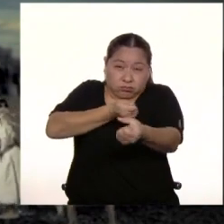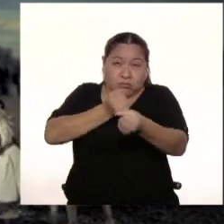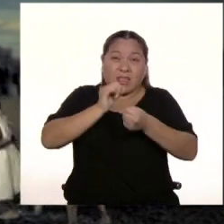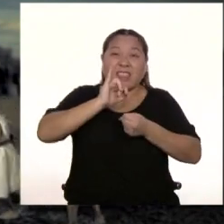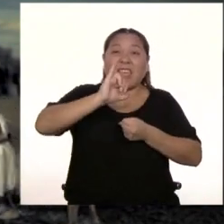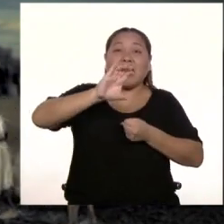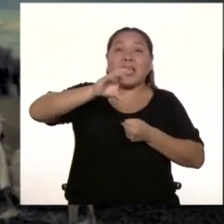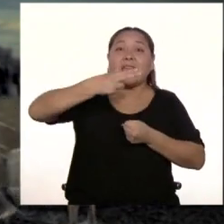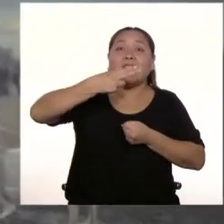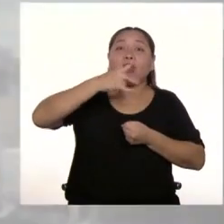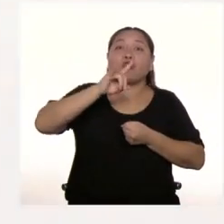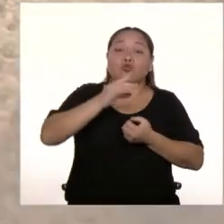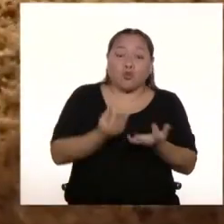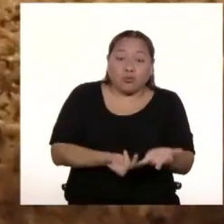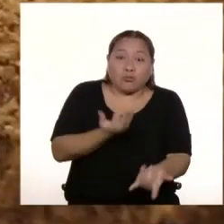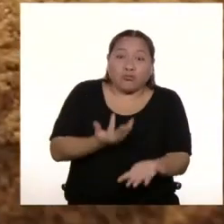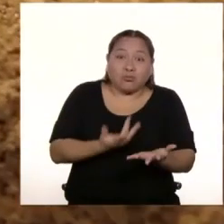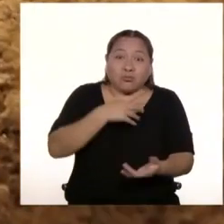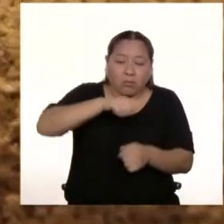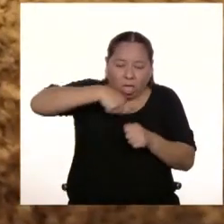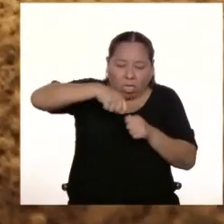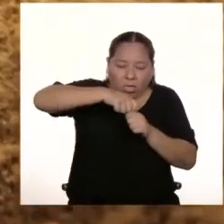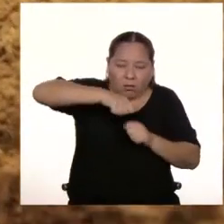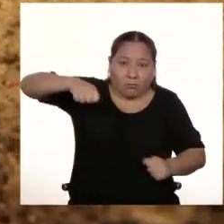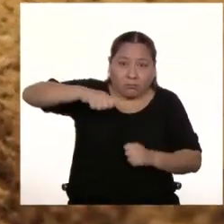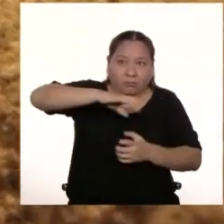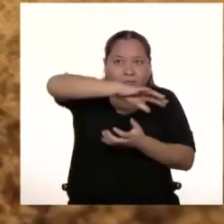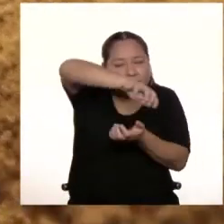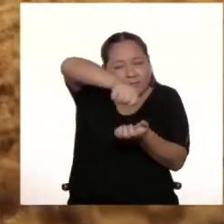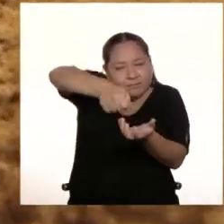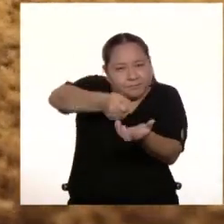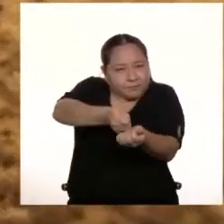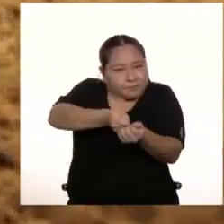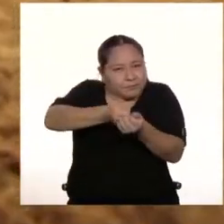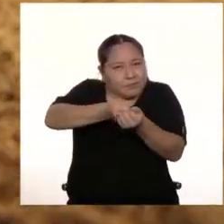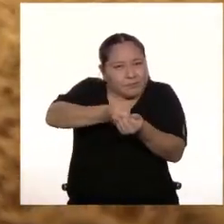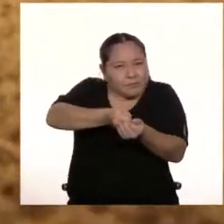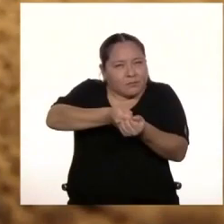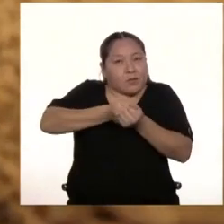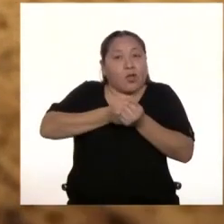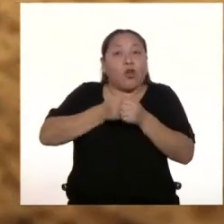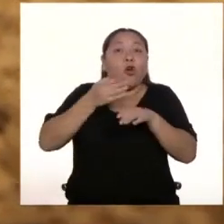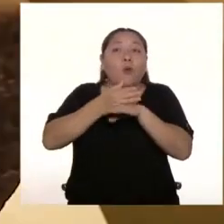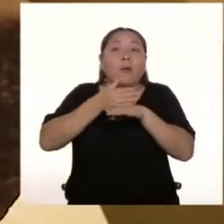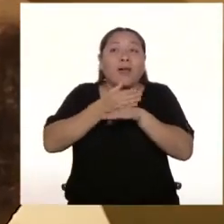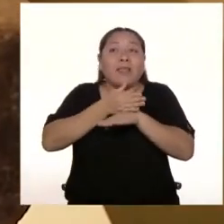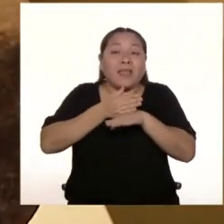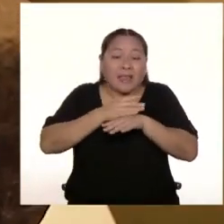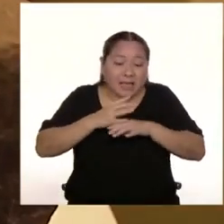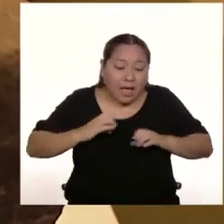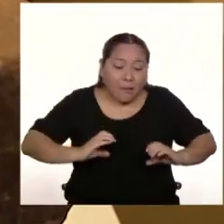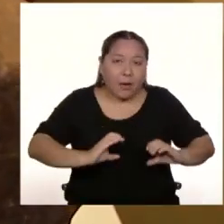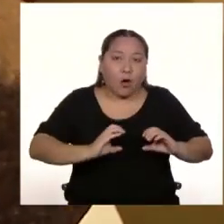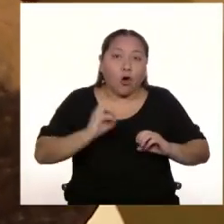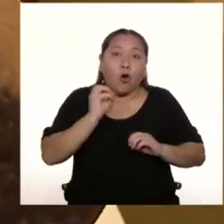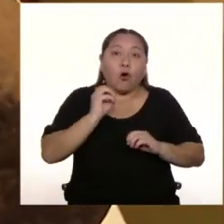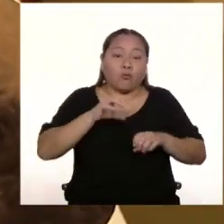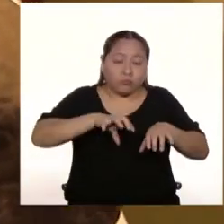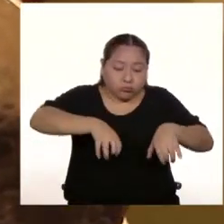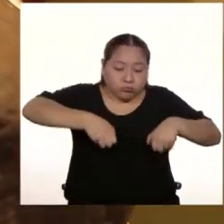e impulsados por palancas de madera. Para aminorar la fricción del suelo usaban polines de piedra o de